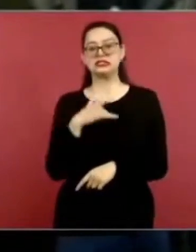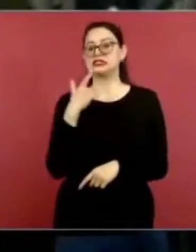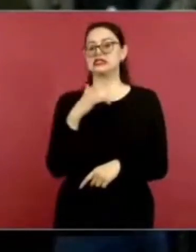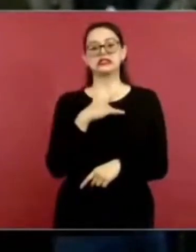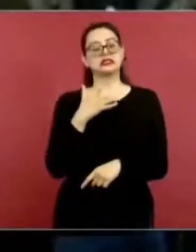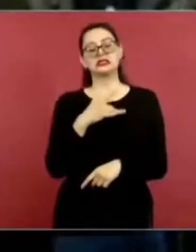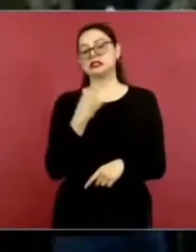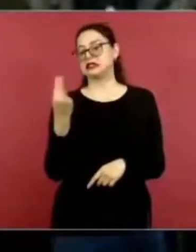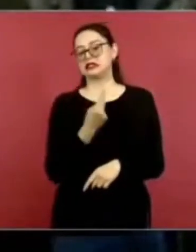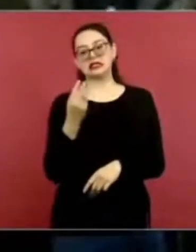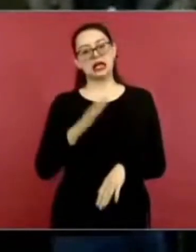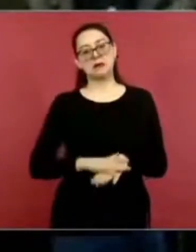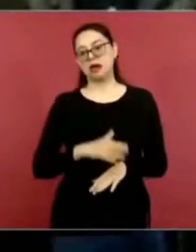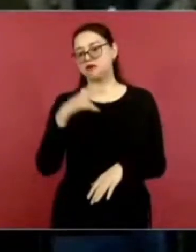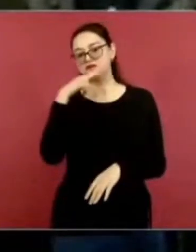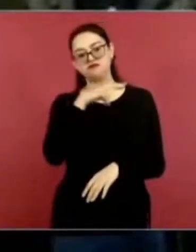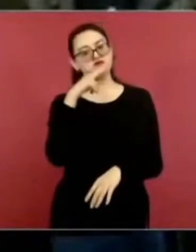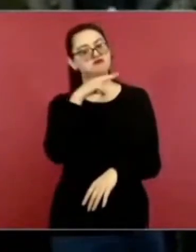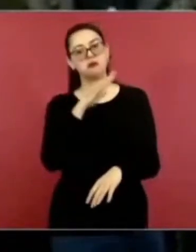que es insuficiente.